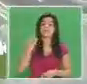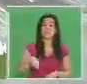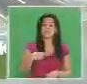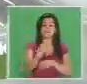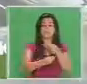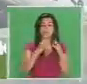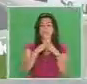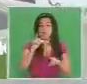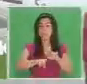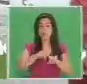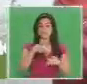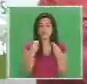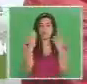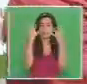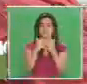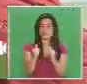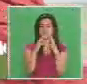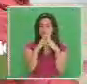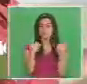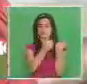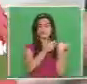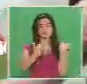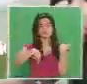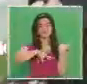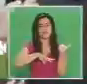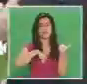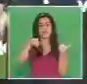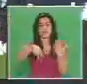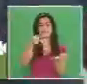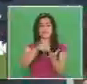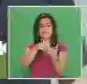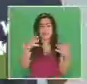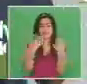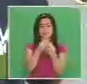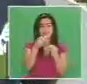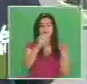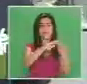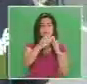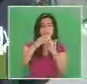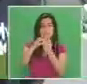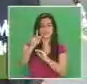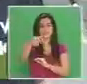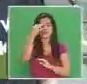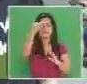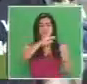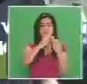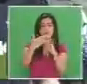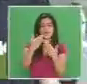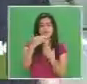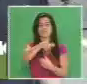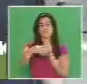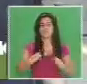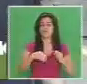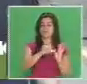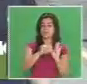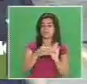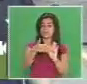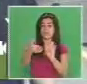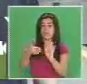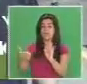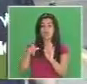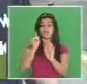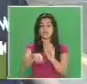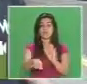ejecutan, de las cómo se administran. Y bueno, mira, participando con la comunidad, consejos comunales y vecinos del sector, debemos